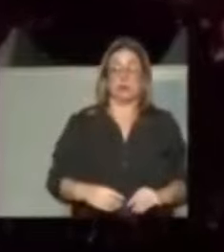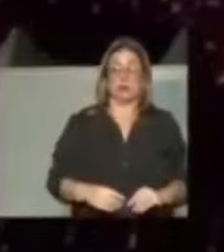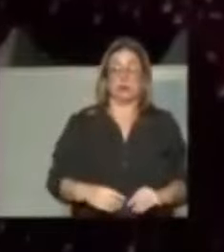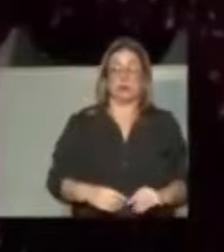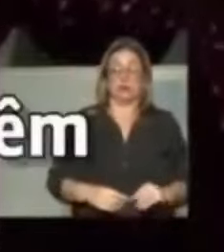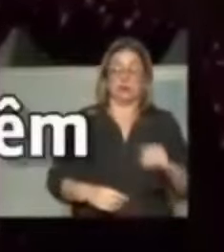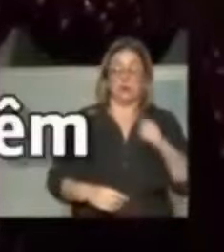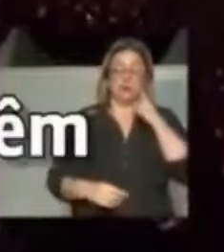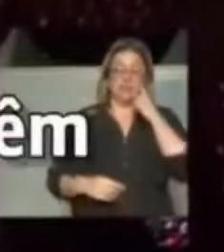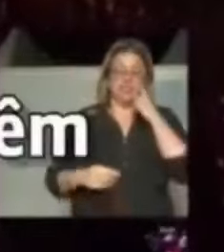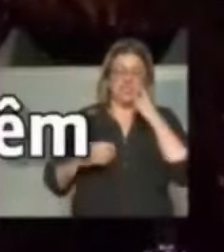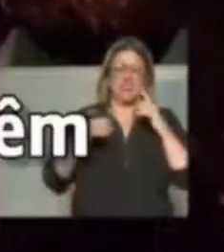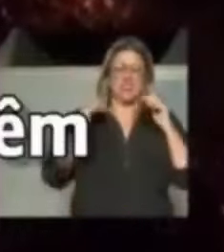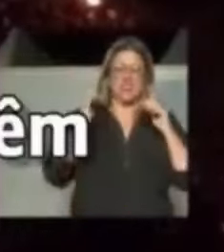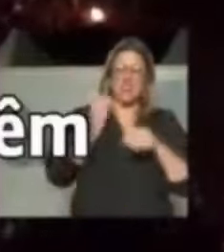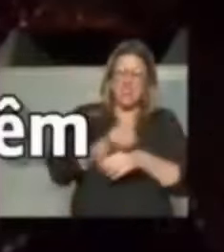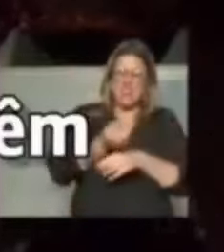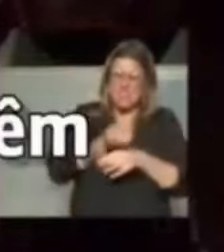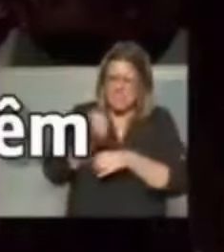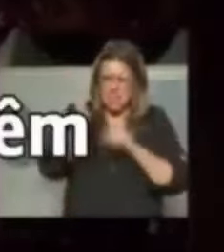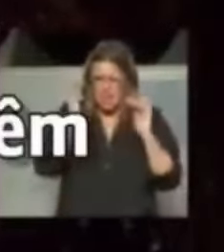Capes educar